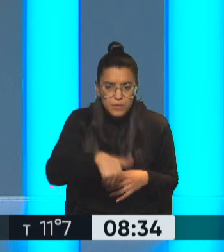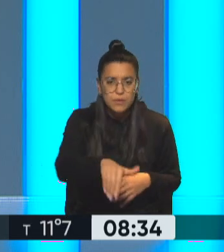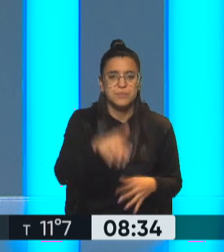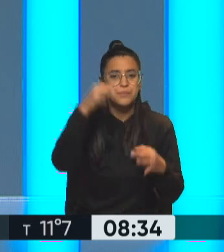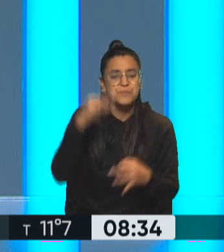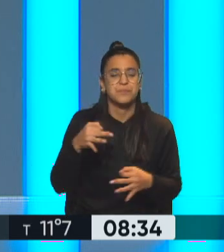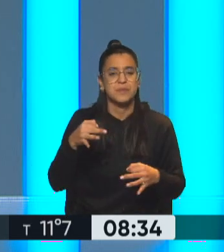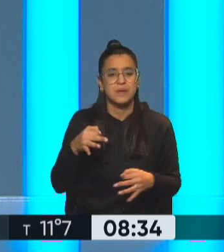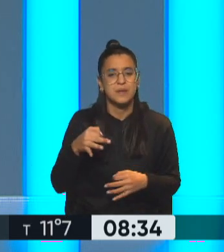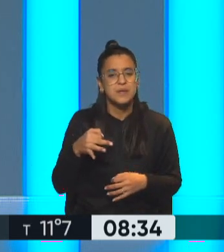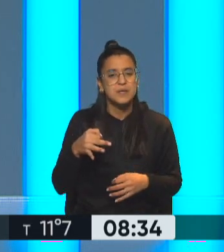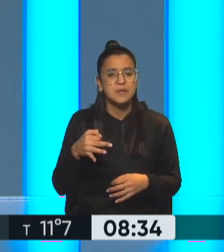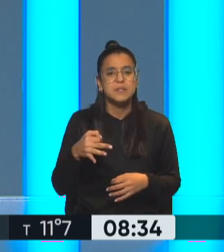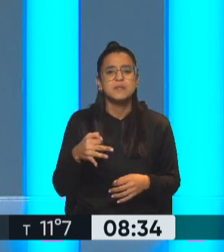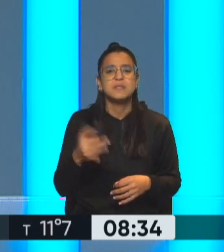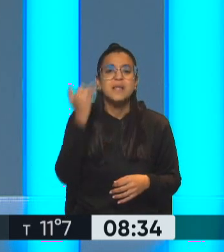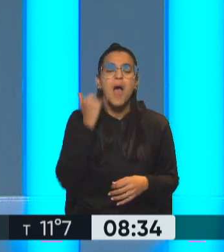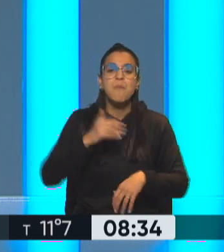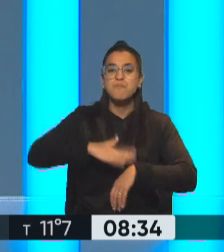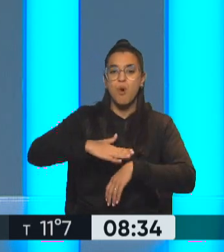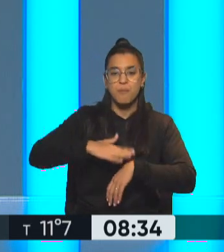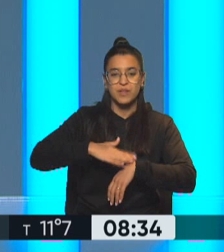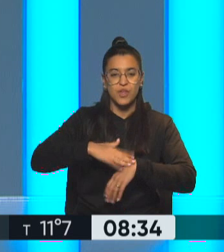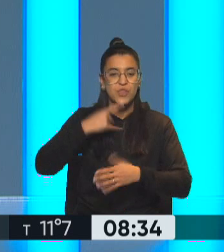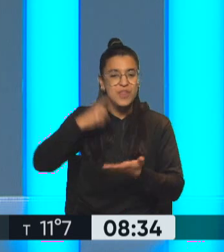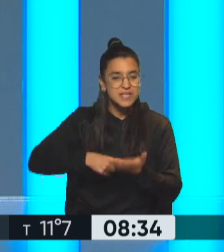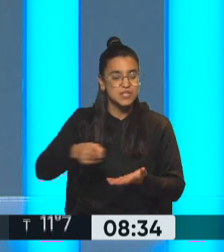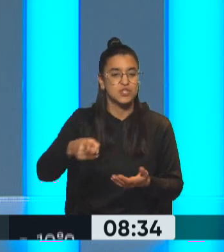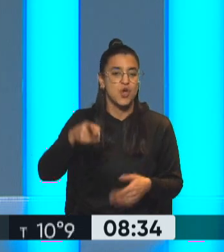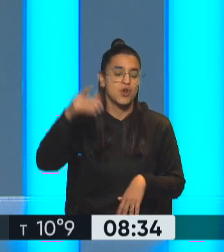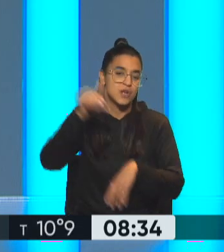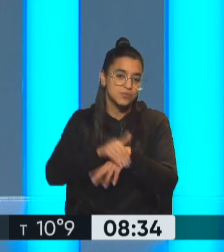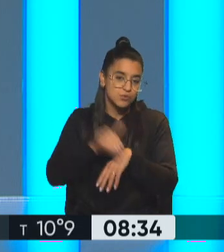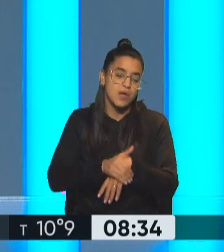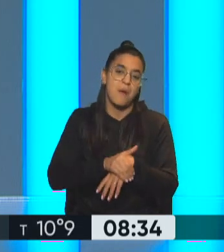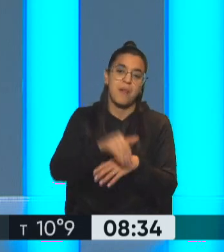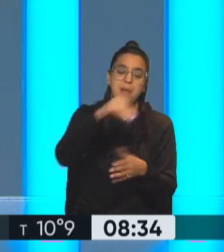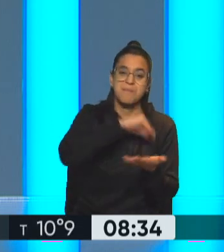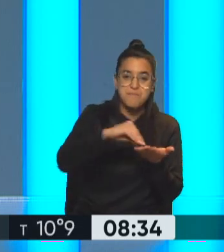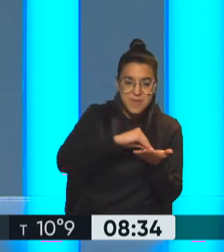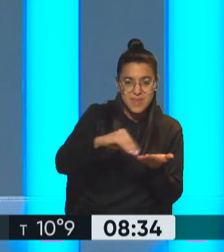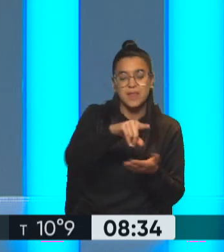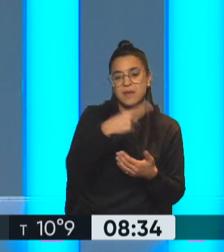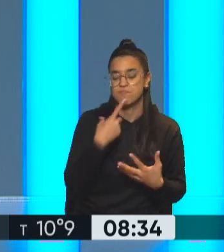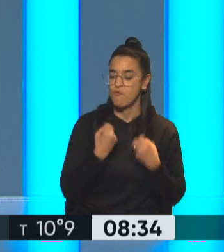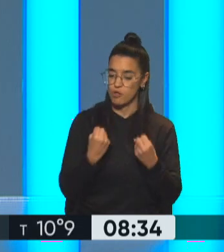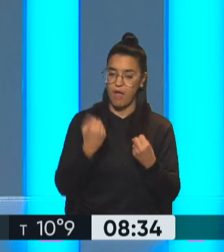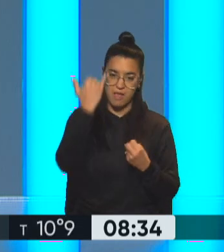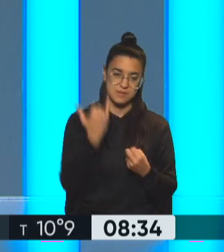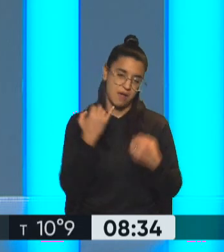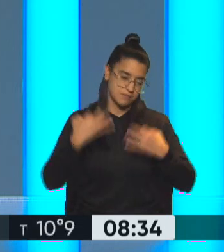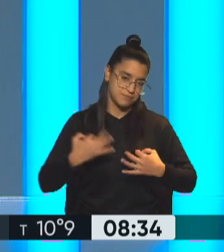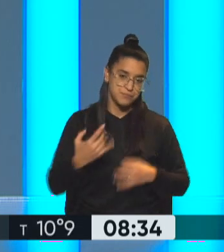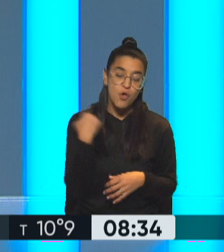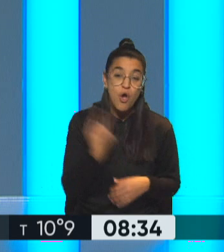enfrentar realmente, bueno, de hecho ya el momento de la decisión de hacerse cargo como ministra muestra un poco la fortaleza, ¿no es cierto? Así